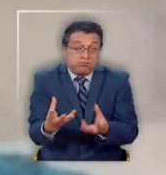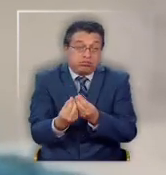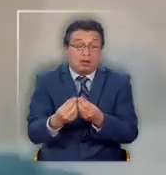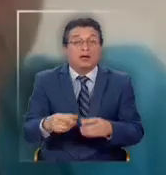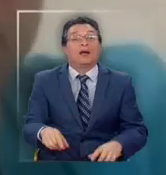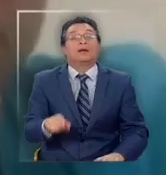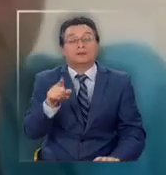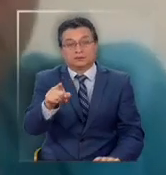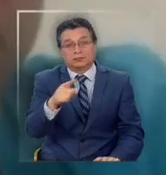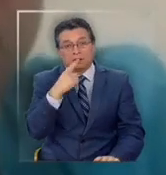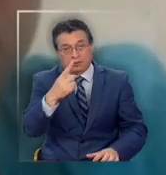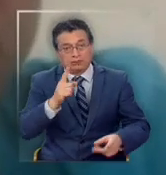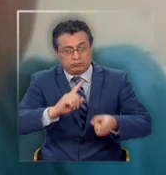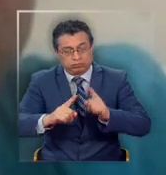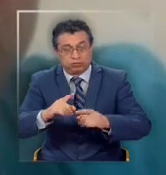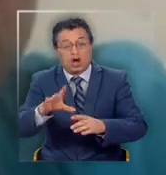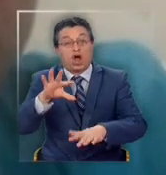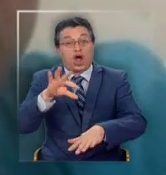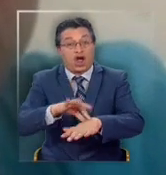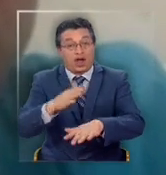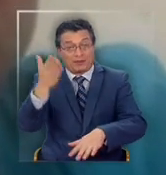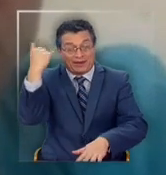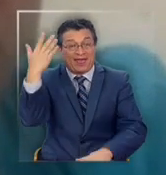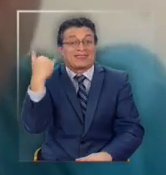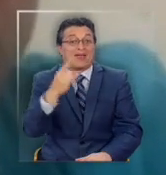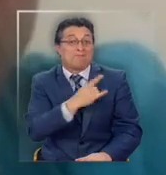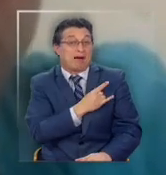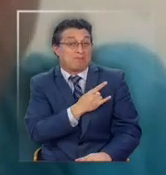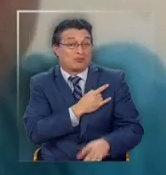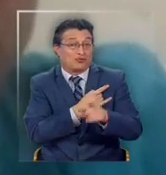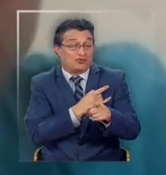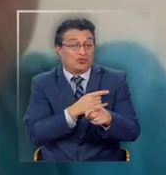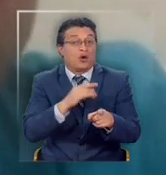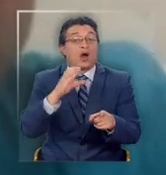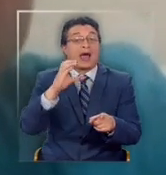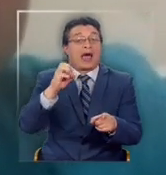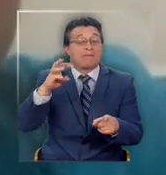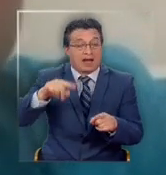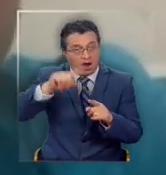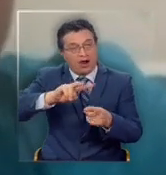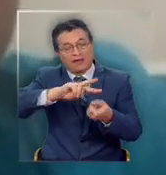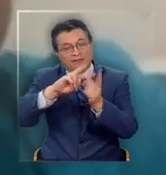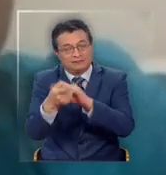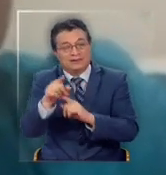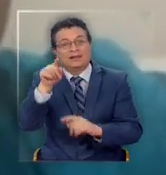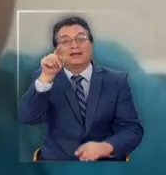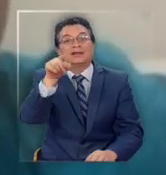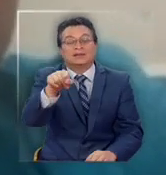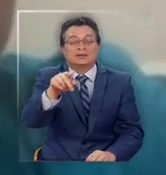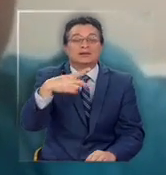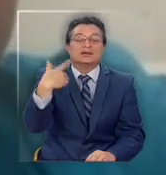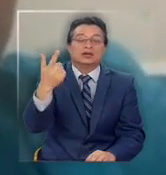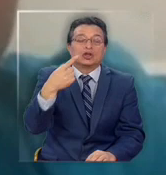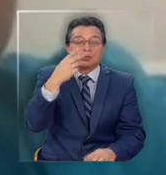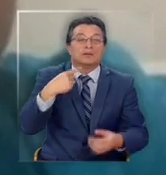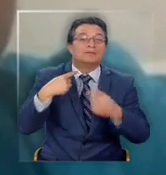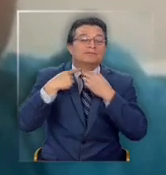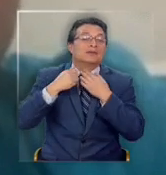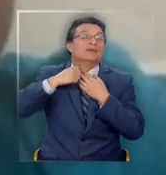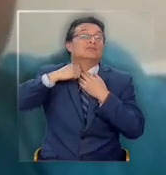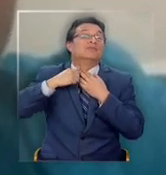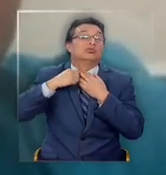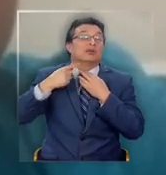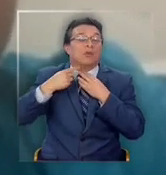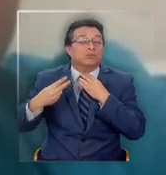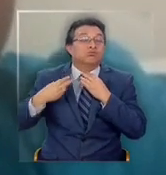que usted comandaba trabajando en el Hospital El Carmen en su minuto, ahora está en el Félix Bulnes, realizando procedimientos como las traqueostomías a pacientes COVID-19 para de alguna manera tener más